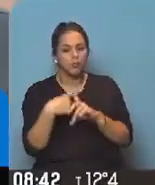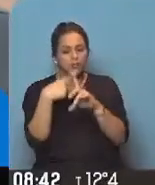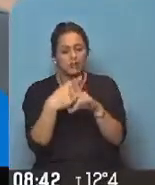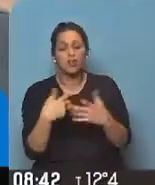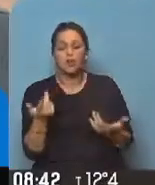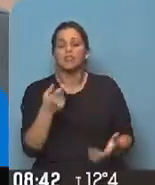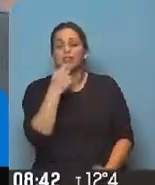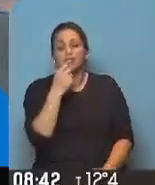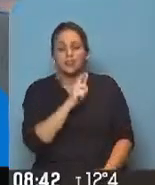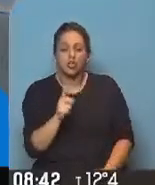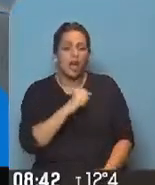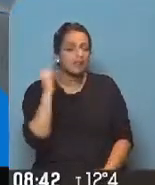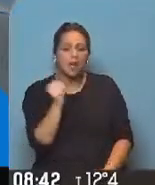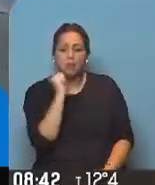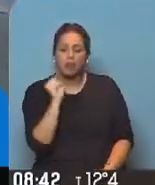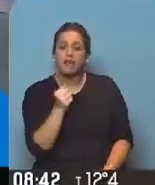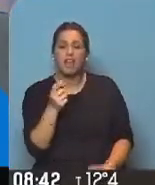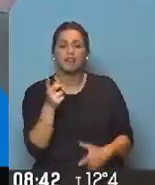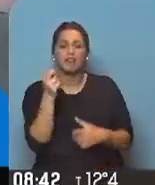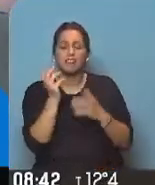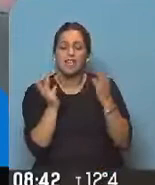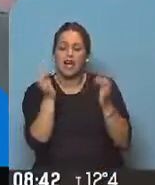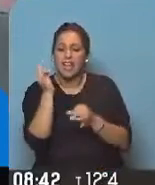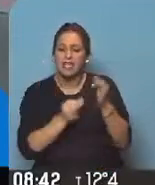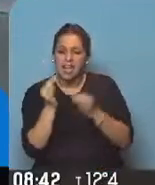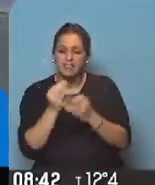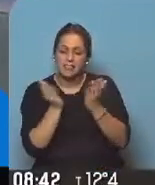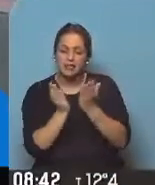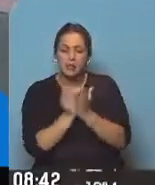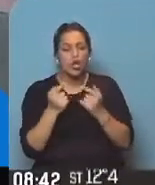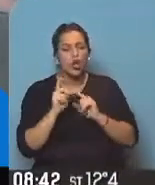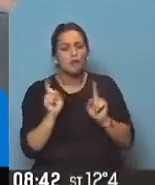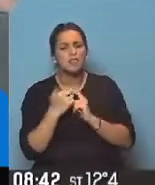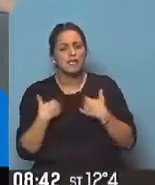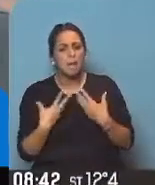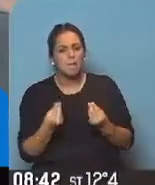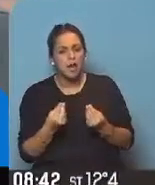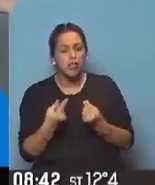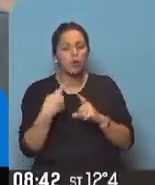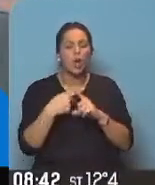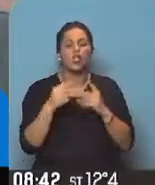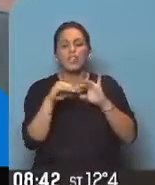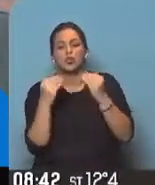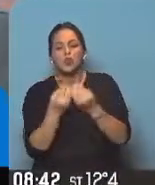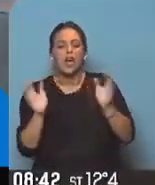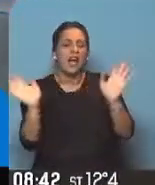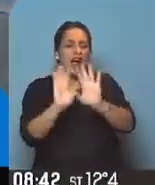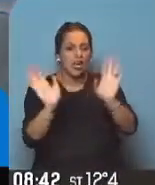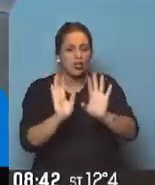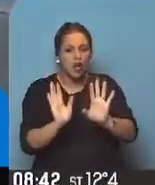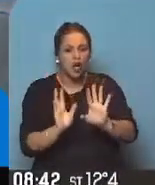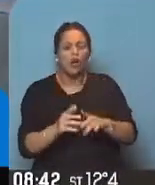el diagnóstico es fundamental no le tengas miedo porque uno de los temas es tenerle miedo a lo que pueda llegar a ser el resultado tener el miedo a no